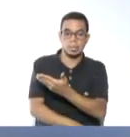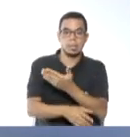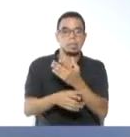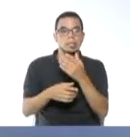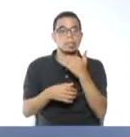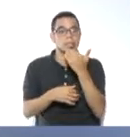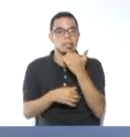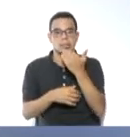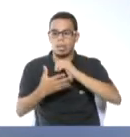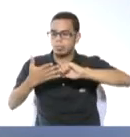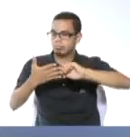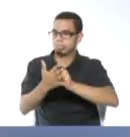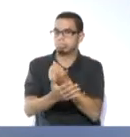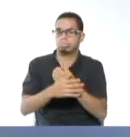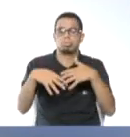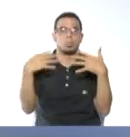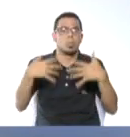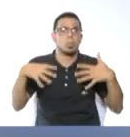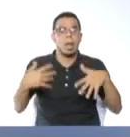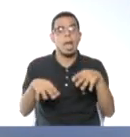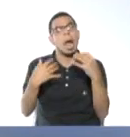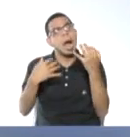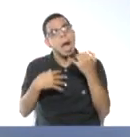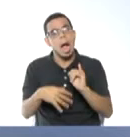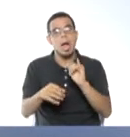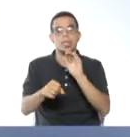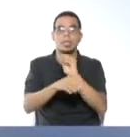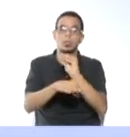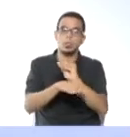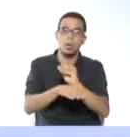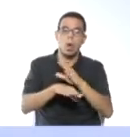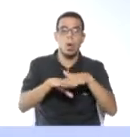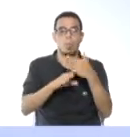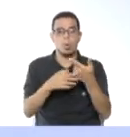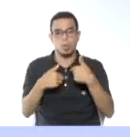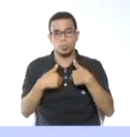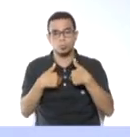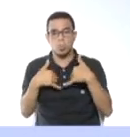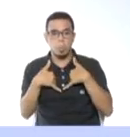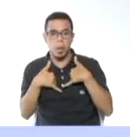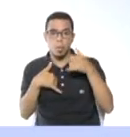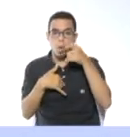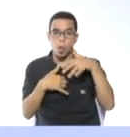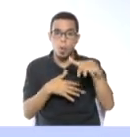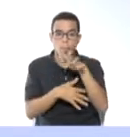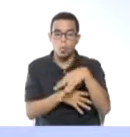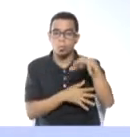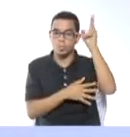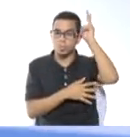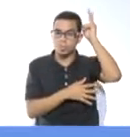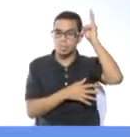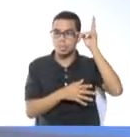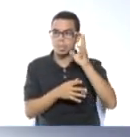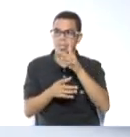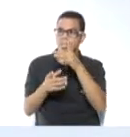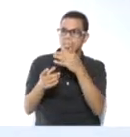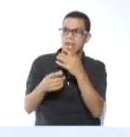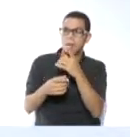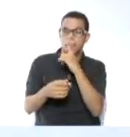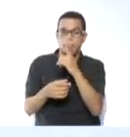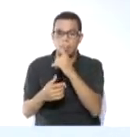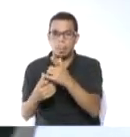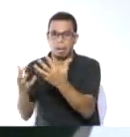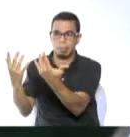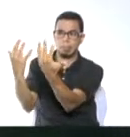en extinción y que para nosotros es muy sagrada porque nuestra creencia es que aleja los malos espíritus, pero también nos